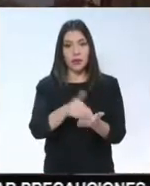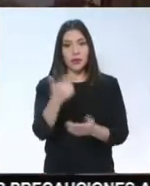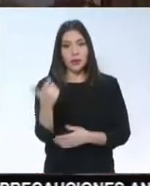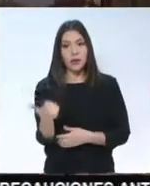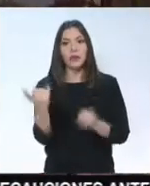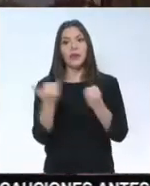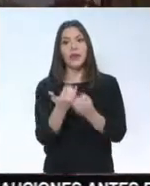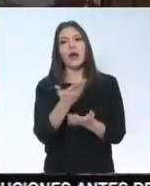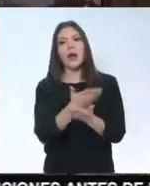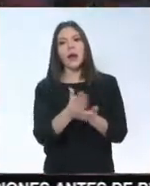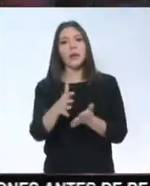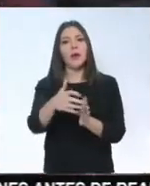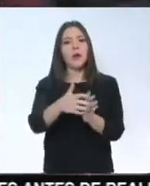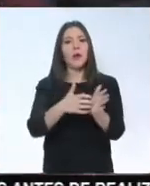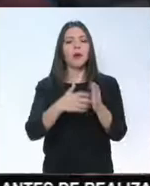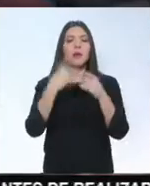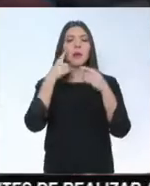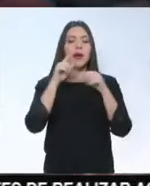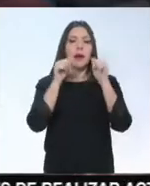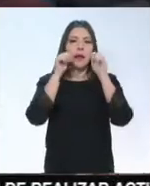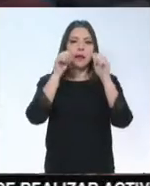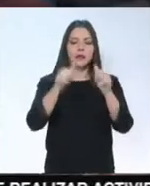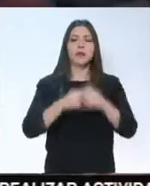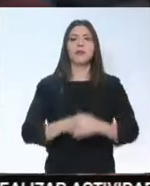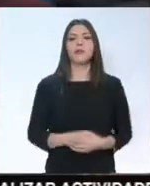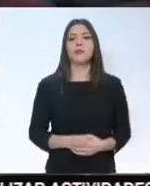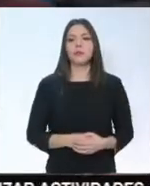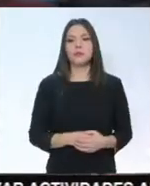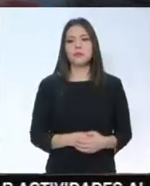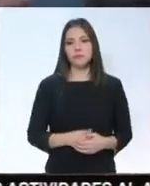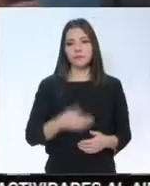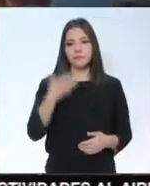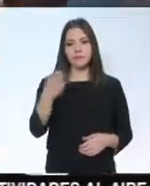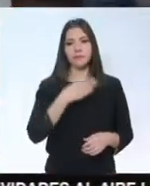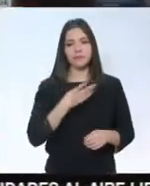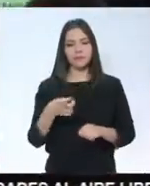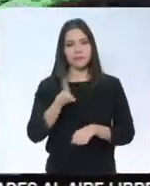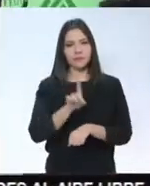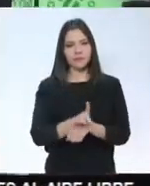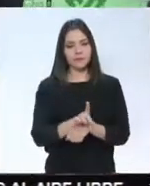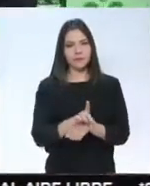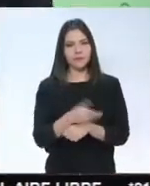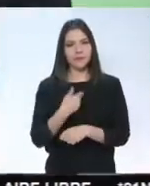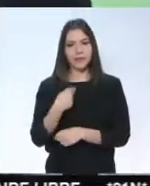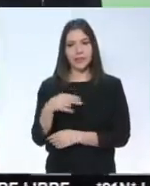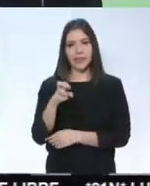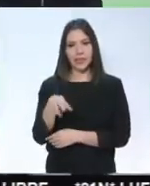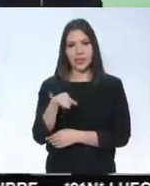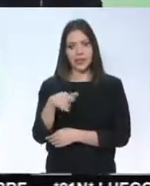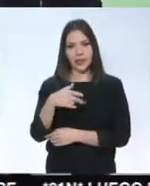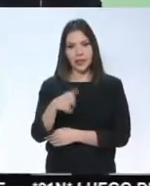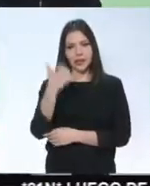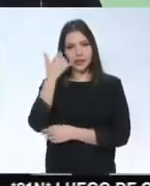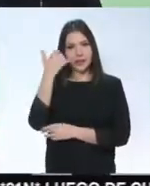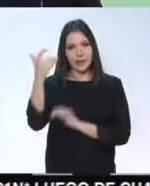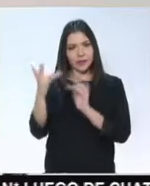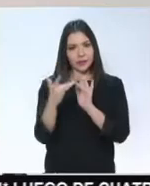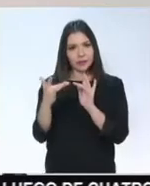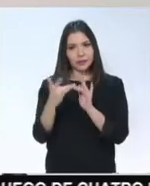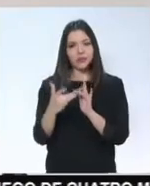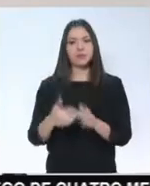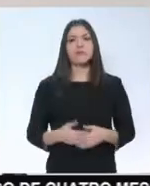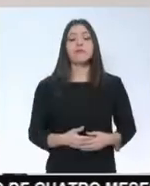ahorro a la hora de atender. Jorge Luis, muy buenos días, te saluda Enrique Alcocer. También sabemos que pues ha sido